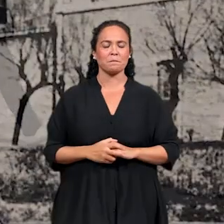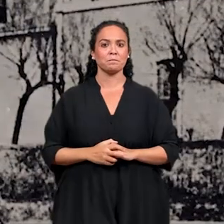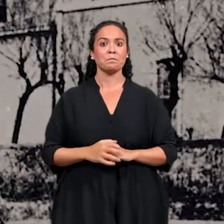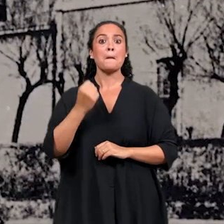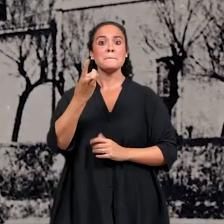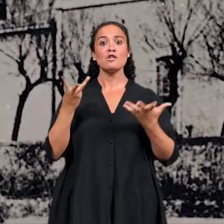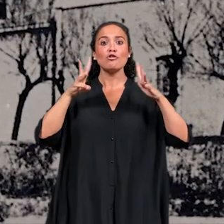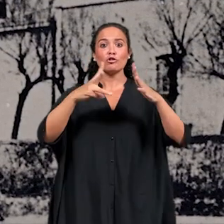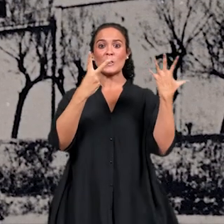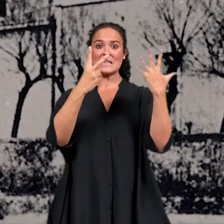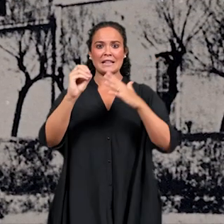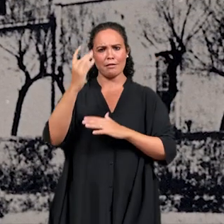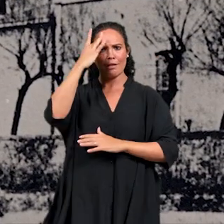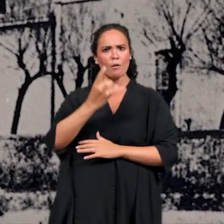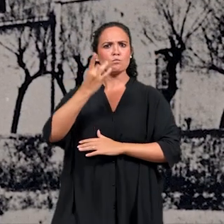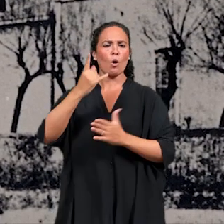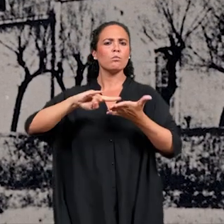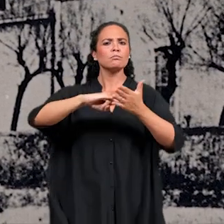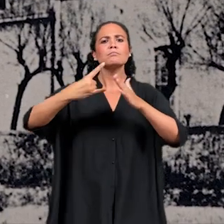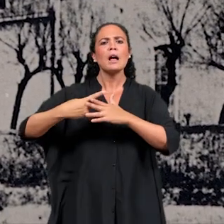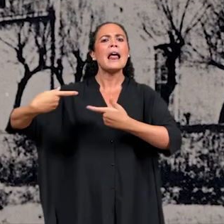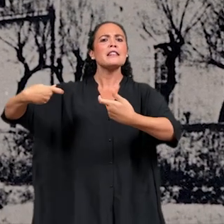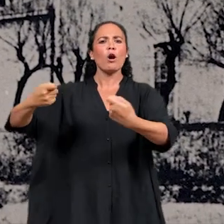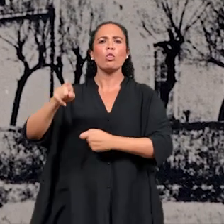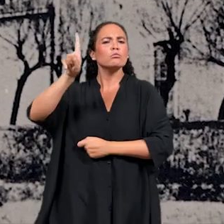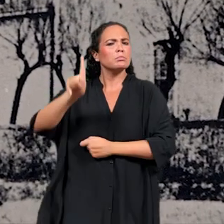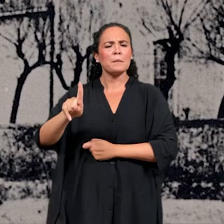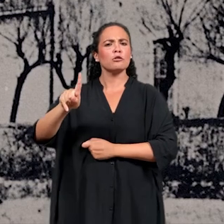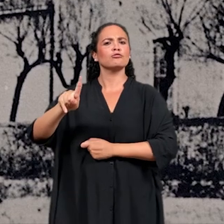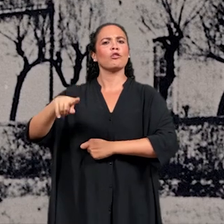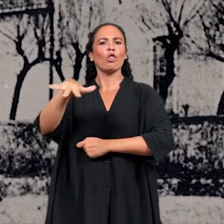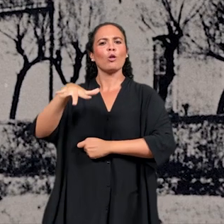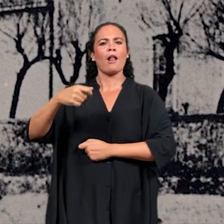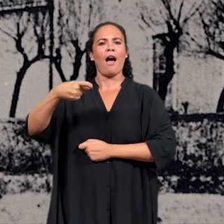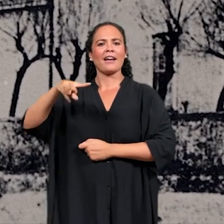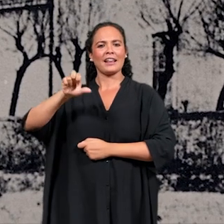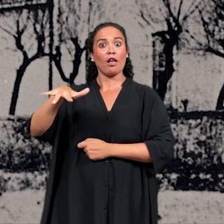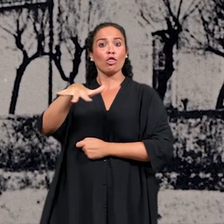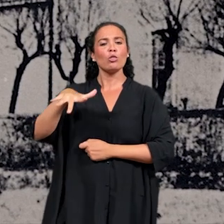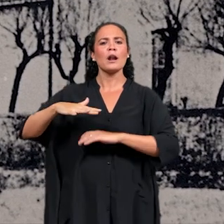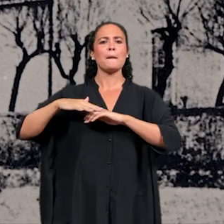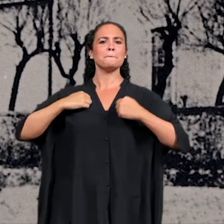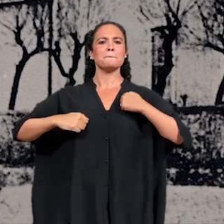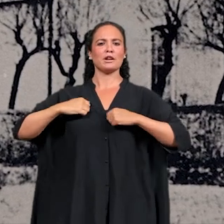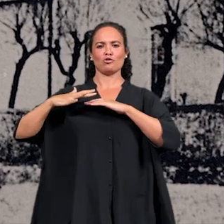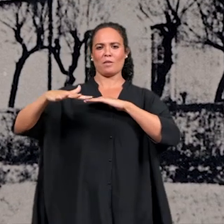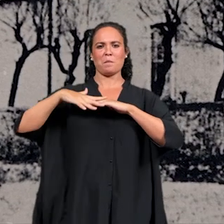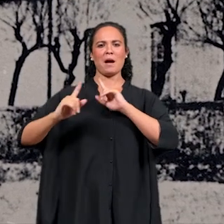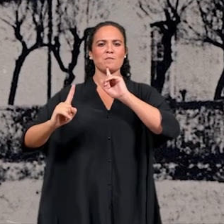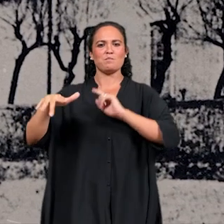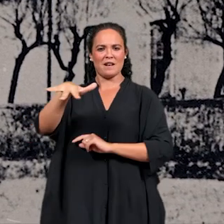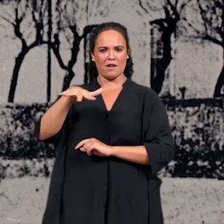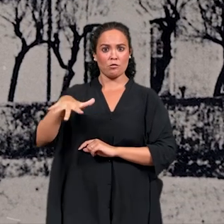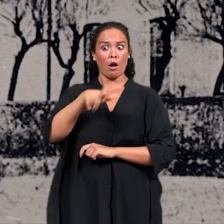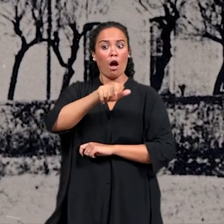en 1870, uno de los primeros negocios de la familia Aguirre, el balneario Baños de Mar Bilbaínos, donde la